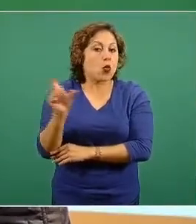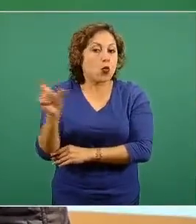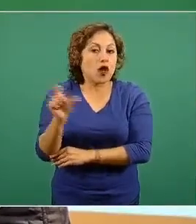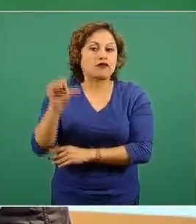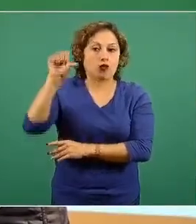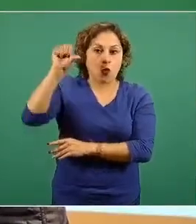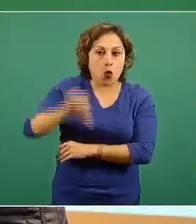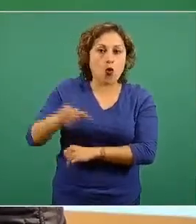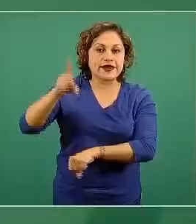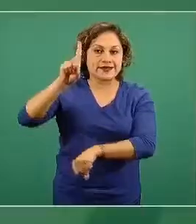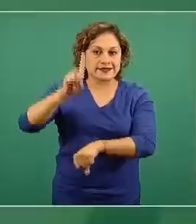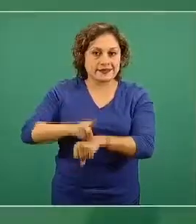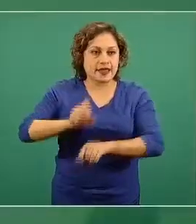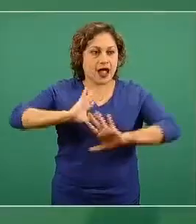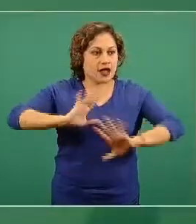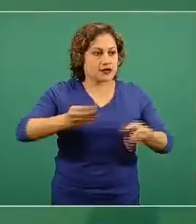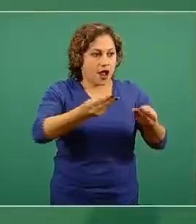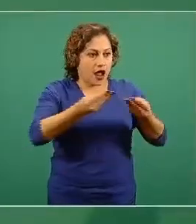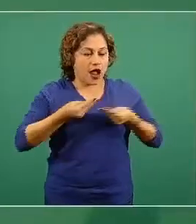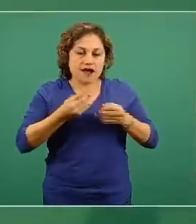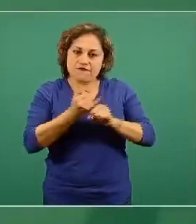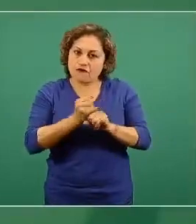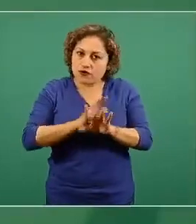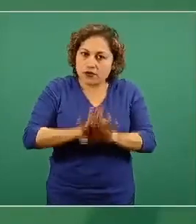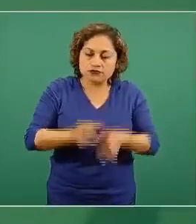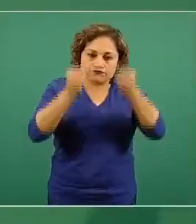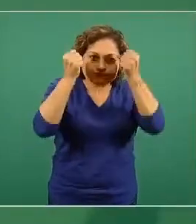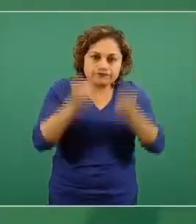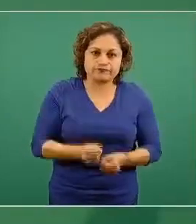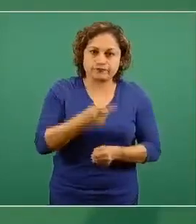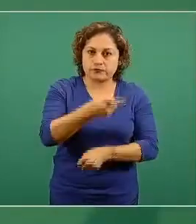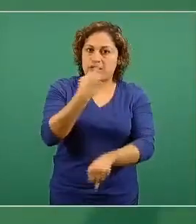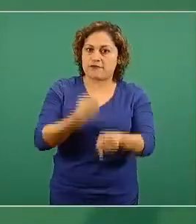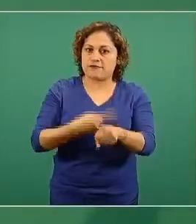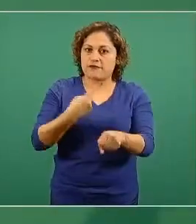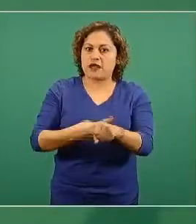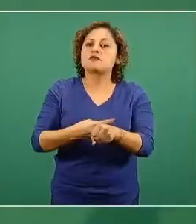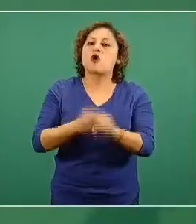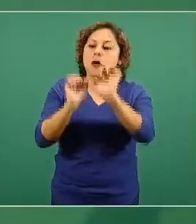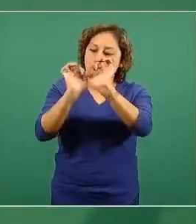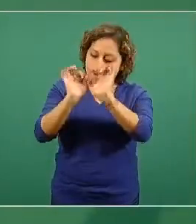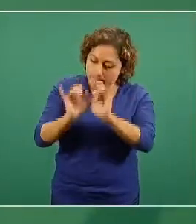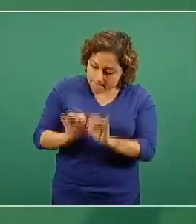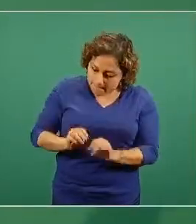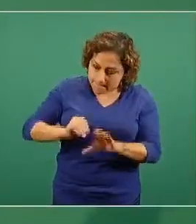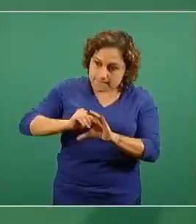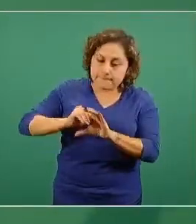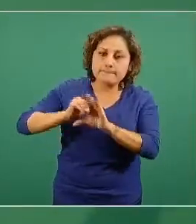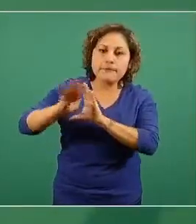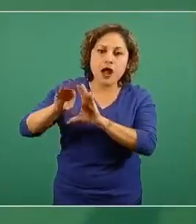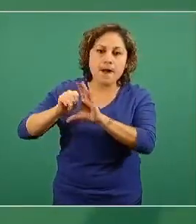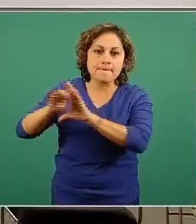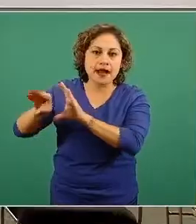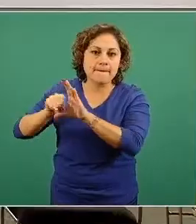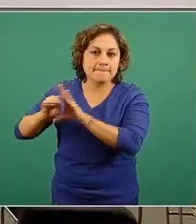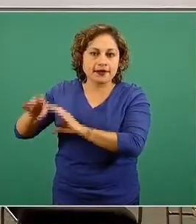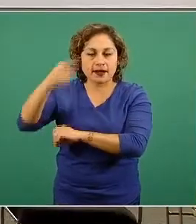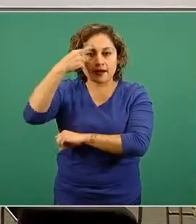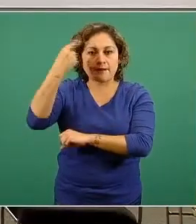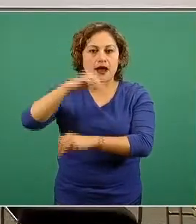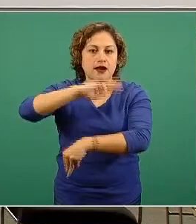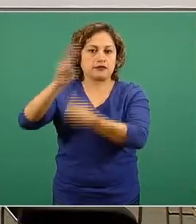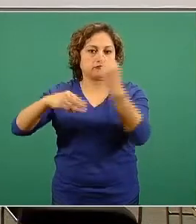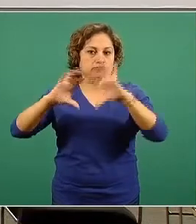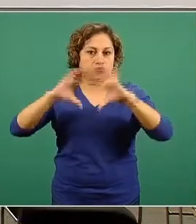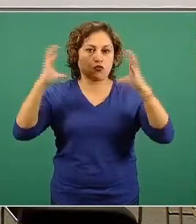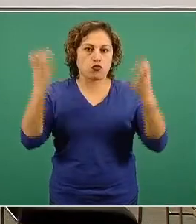hoy. Una vez que tuvimos el resultado correspondiente, se llevó a cabo toda una serie de notificaciones, eso fue en el